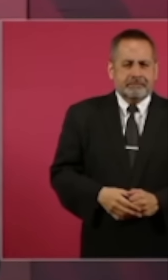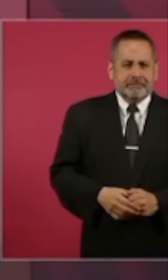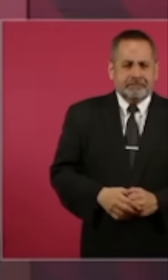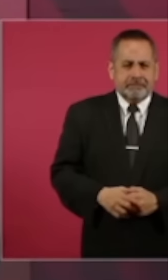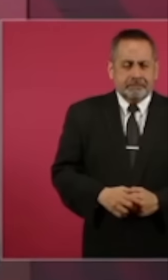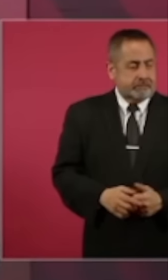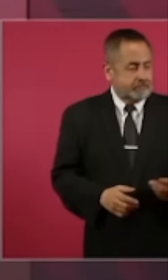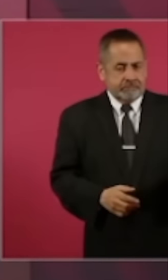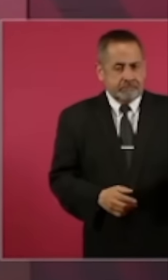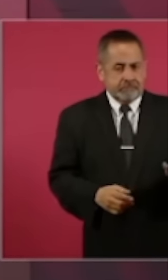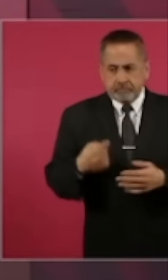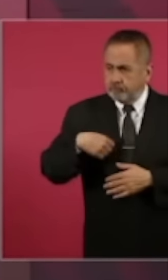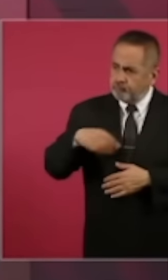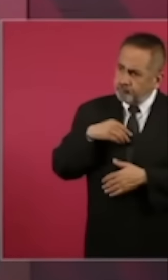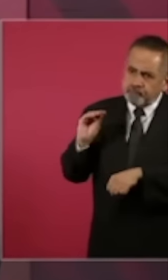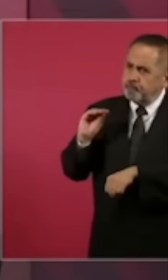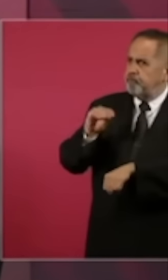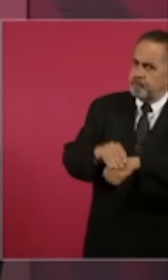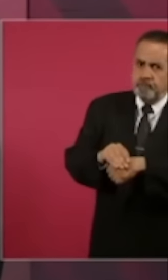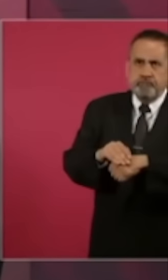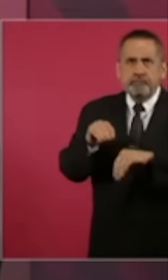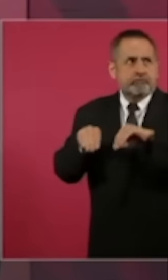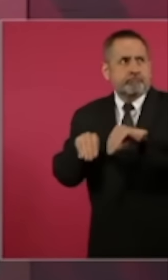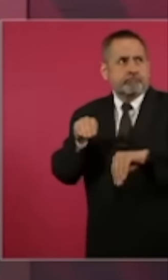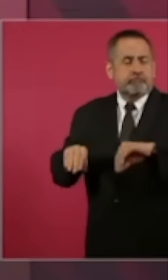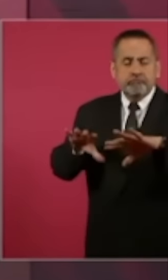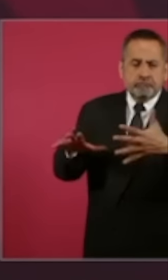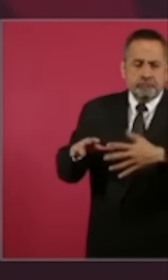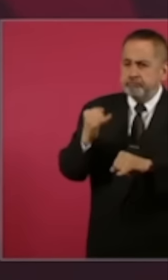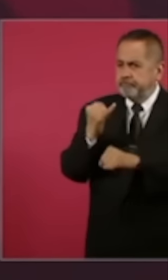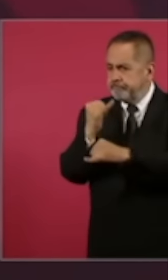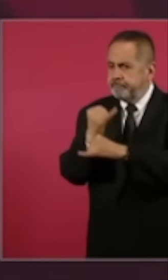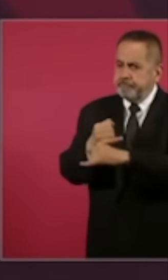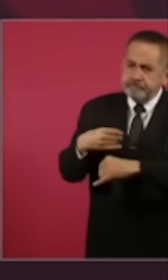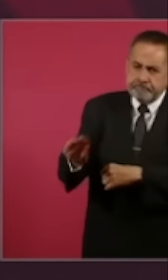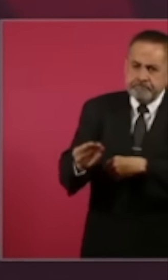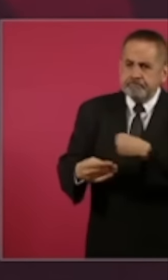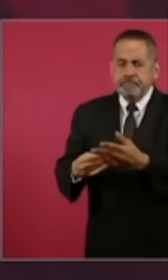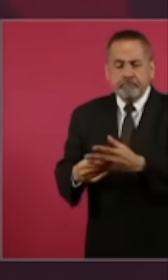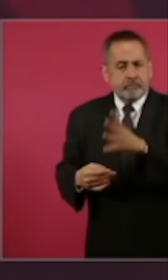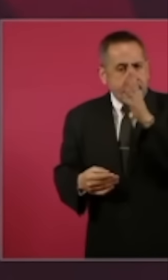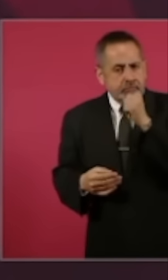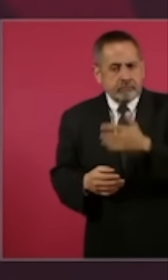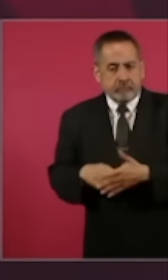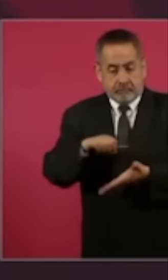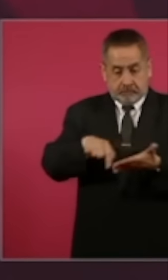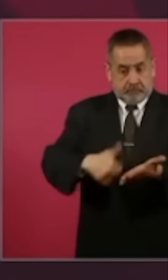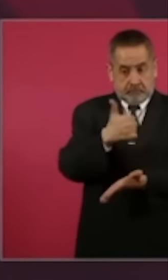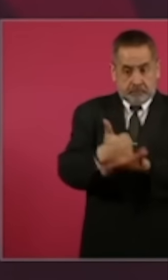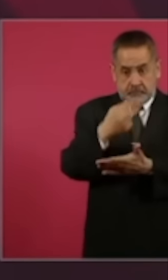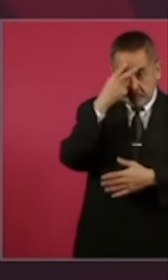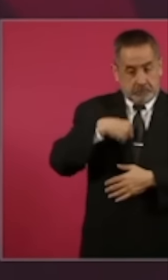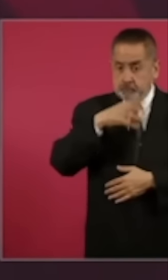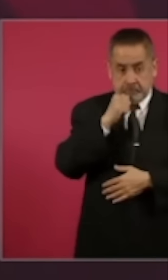No podemos nosotros dar el servicio de internet en la Ciudad de México.